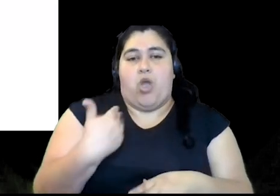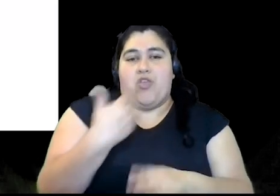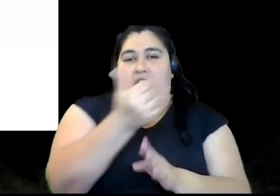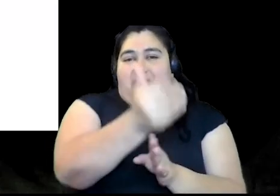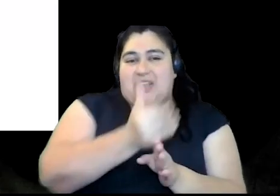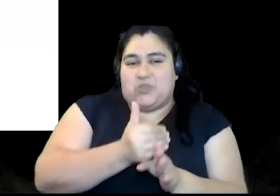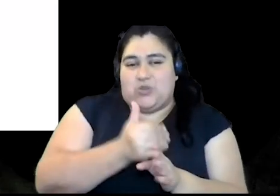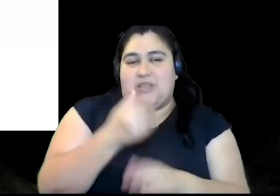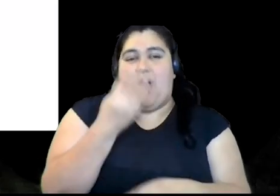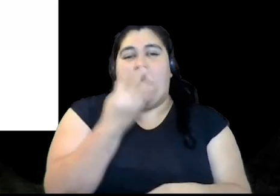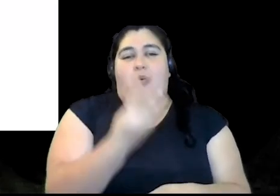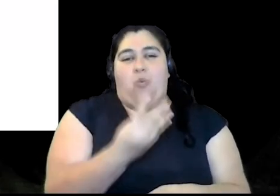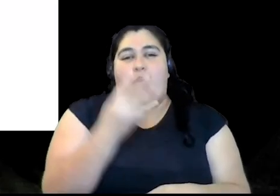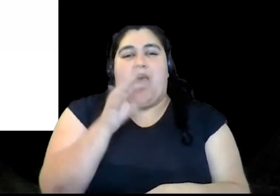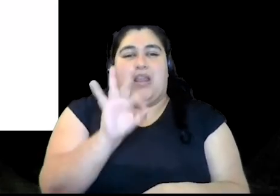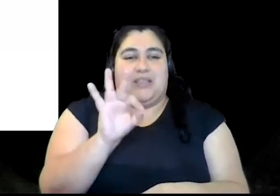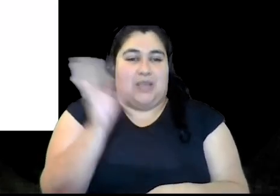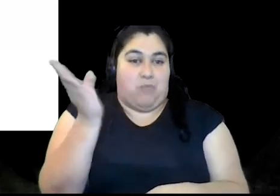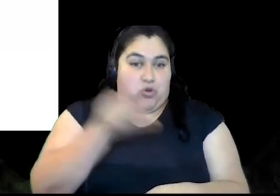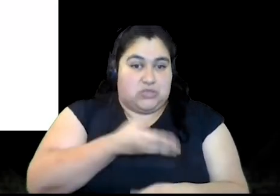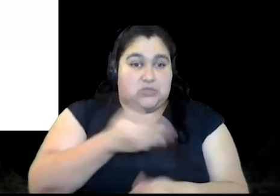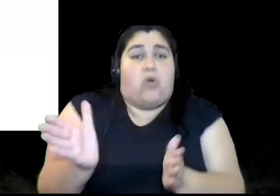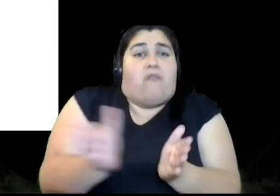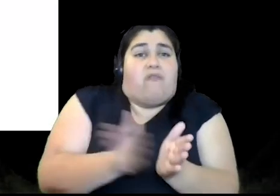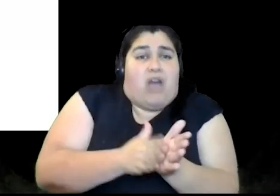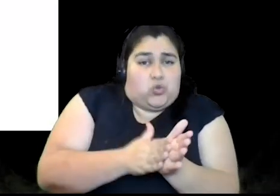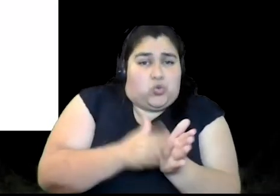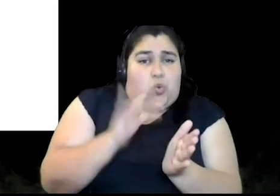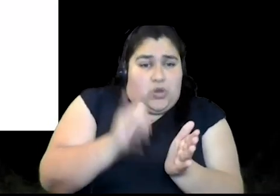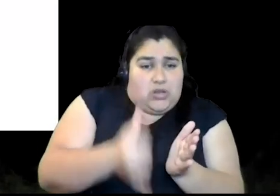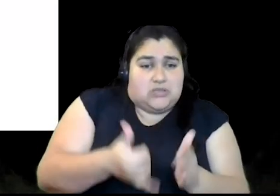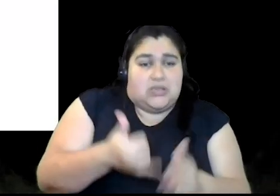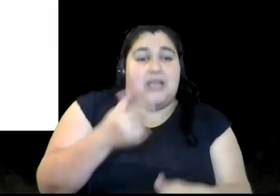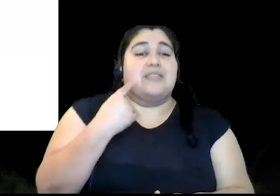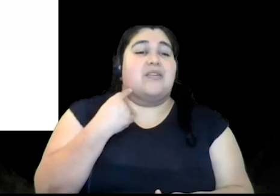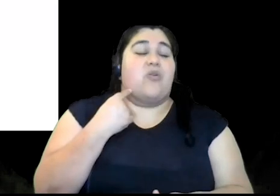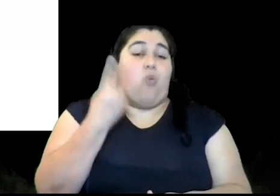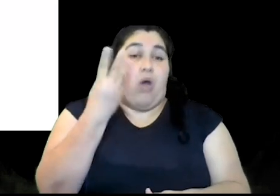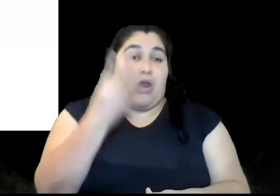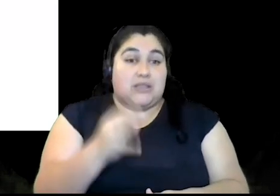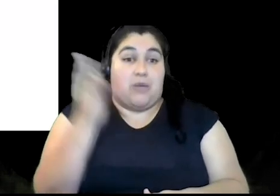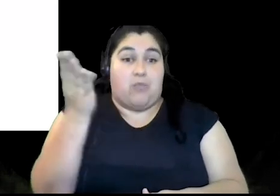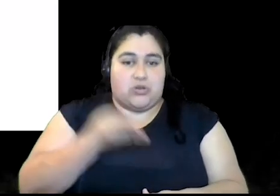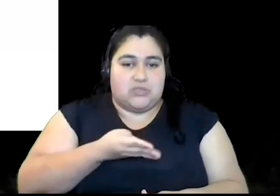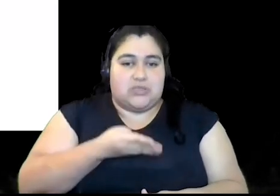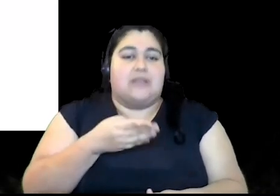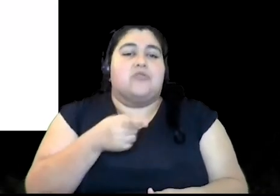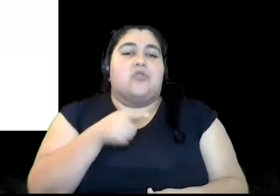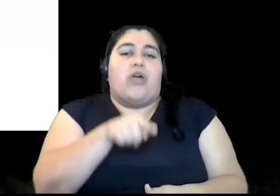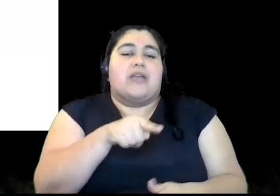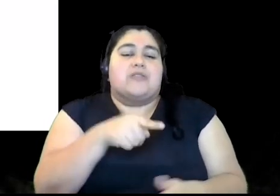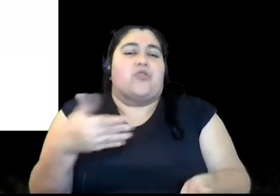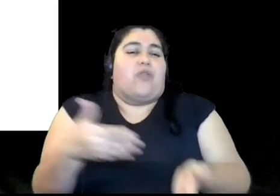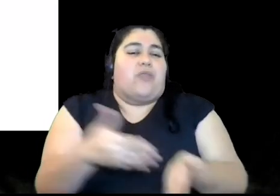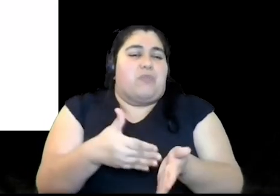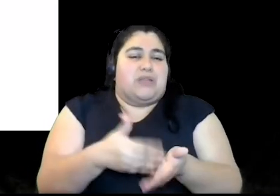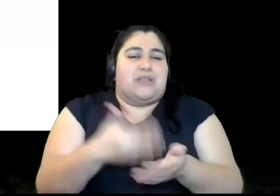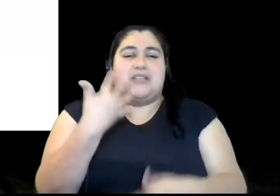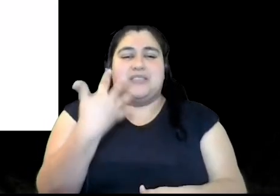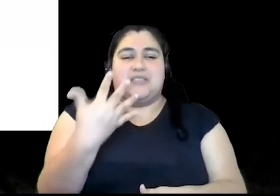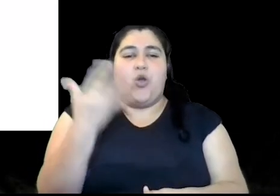el 40% facturado, pero ese 40% a su vez se limita